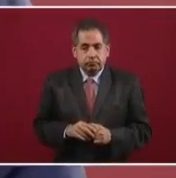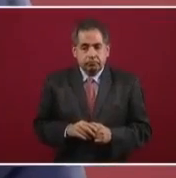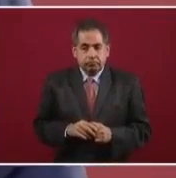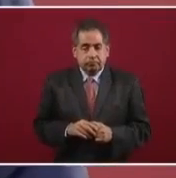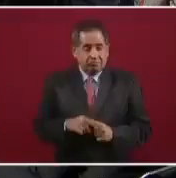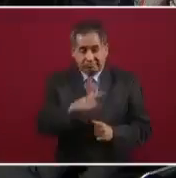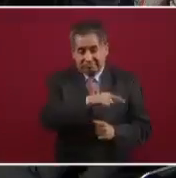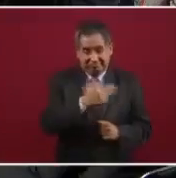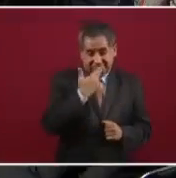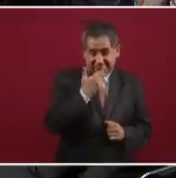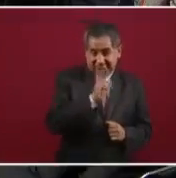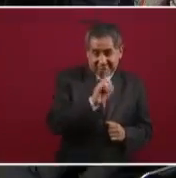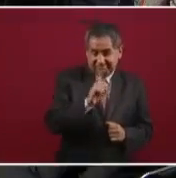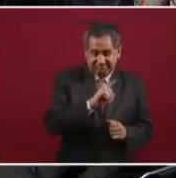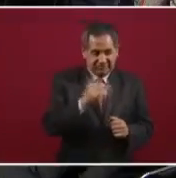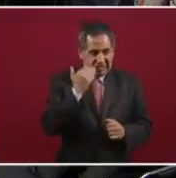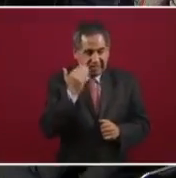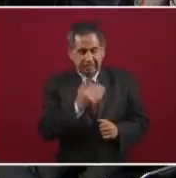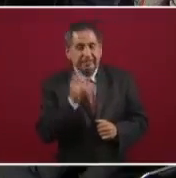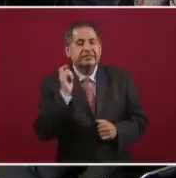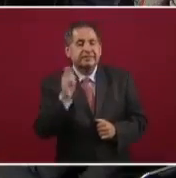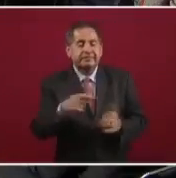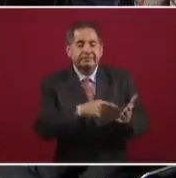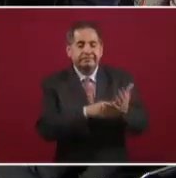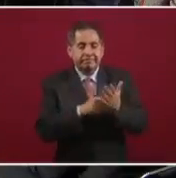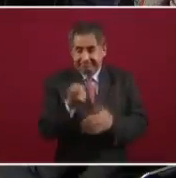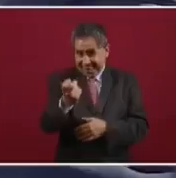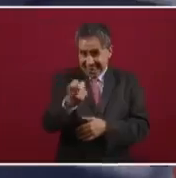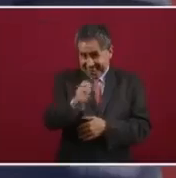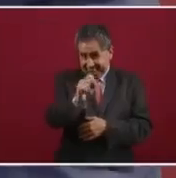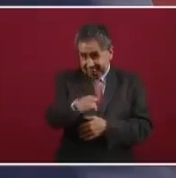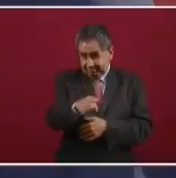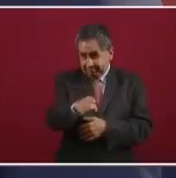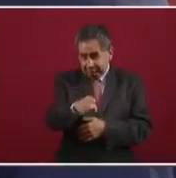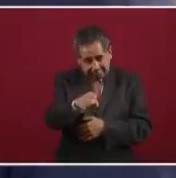andan bien las cosas en el Poder Judicial es este caso.